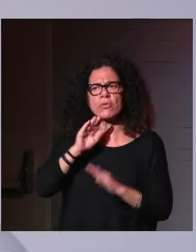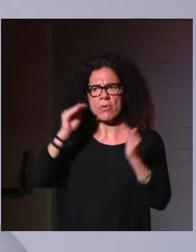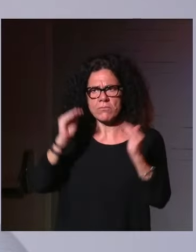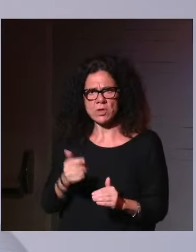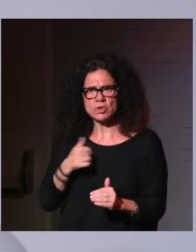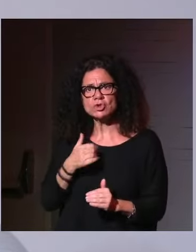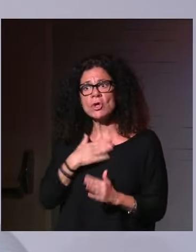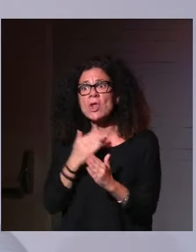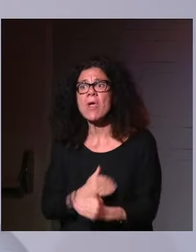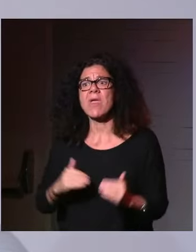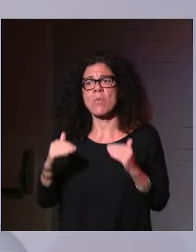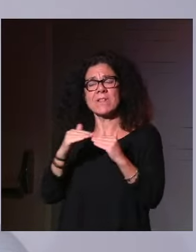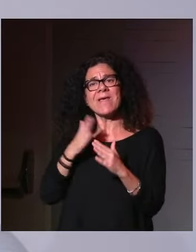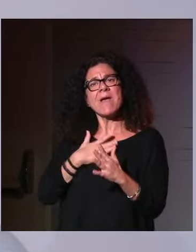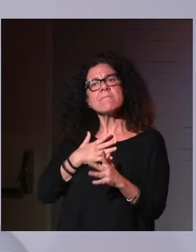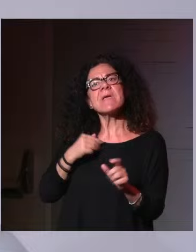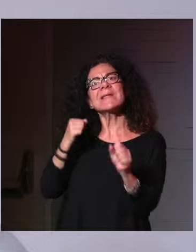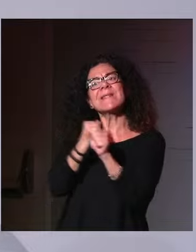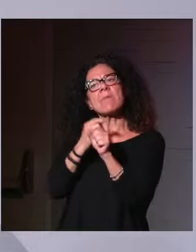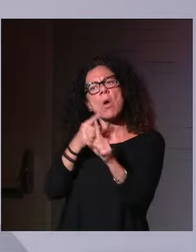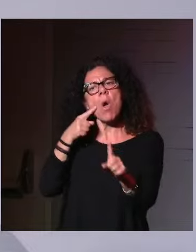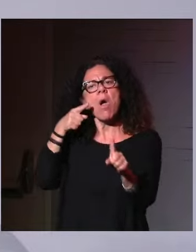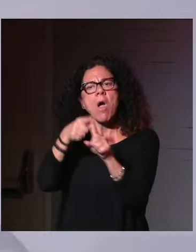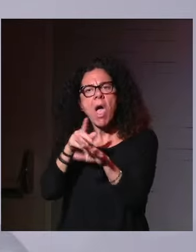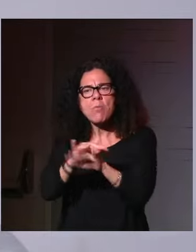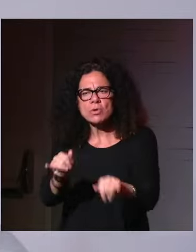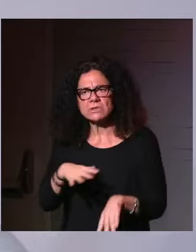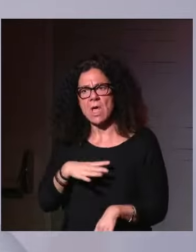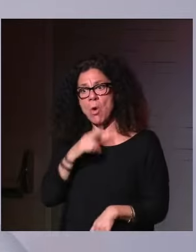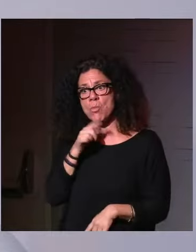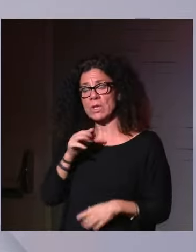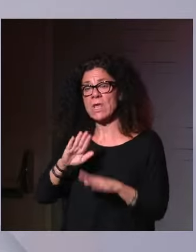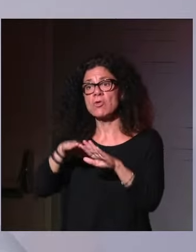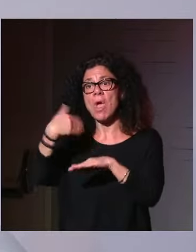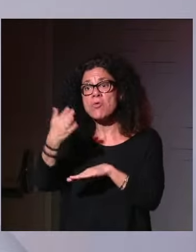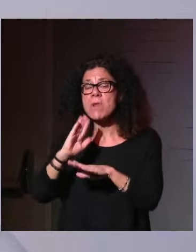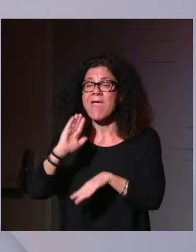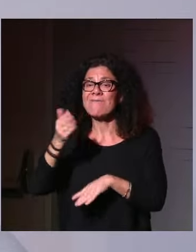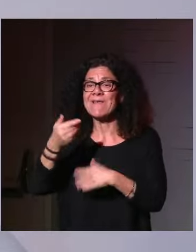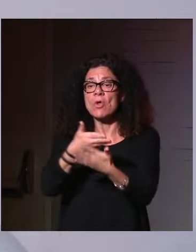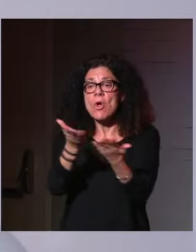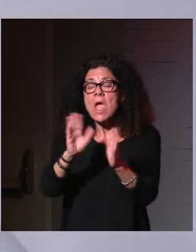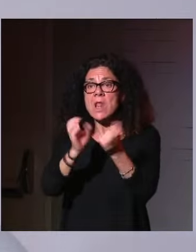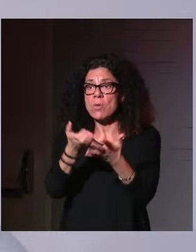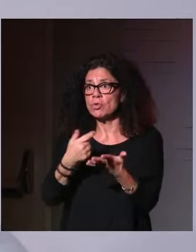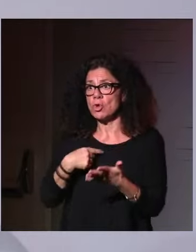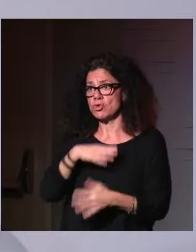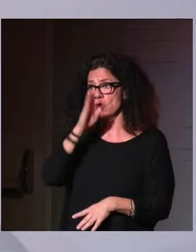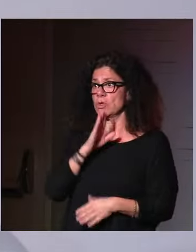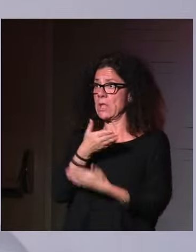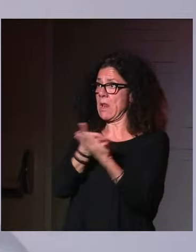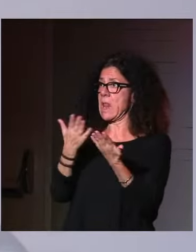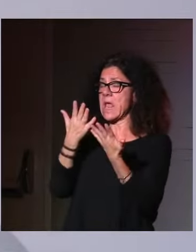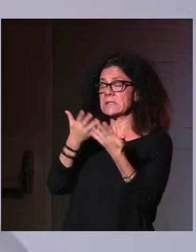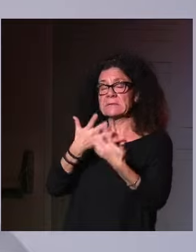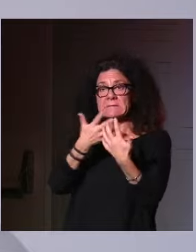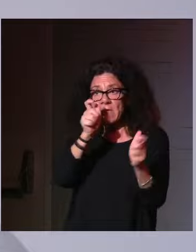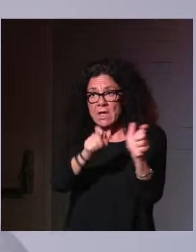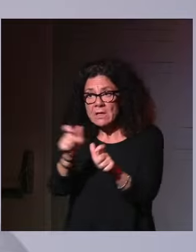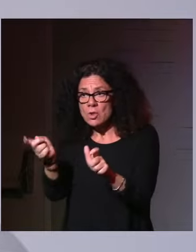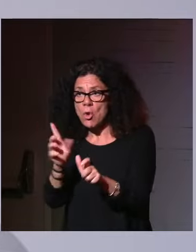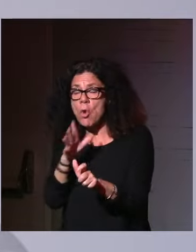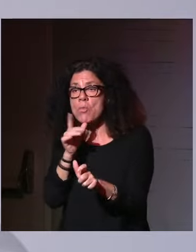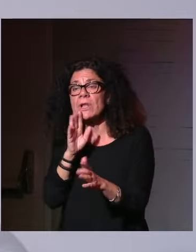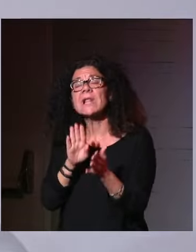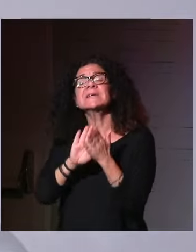igualdad mi trabajo tiene una intencionalidad porque yo quiero que tenga un efecto en el mundo y yo no se lo voy a ocultar a las audiencias porque parte de la crisis de los